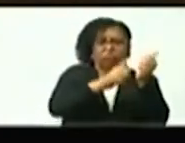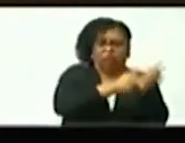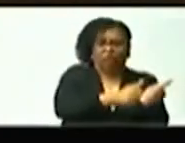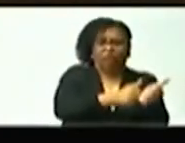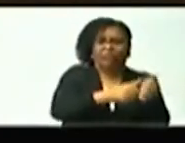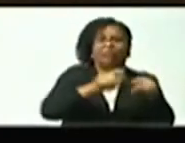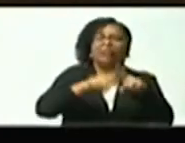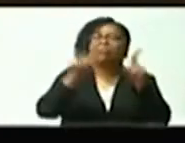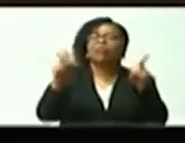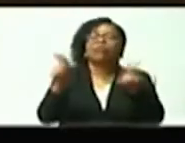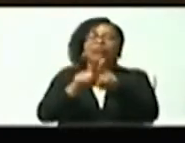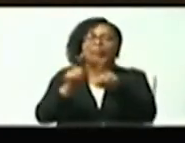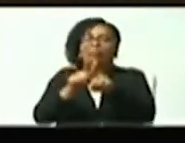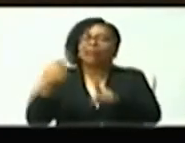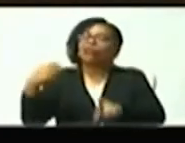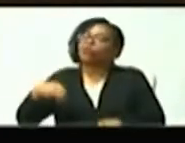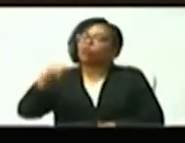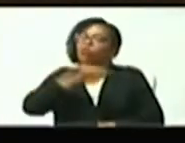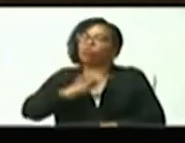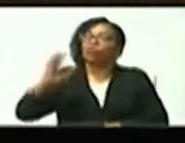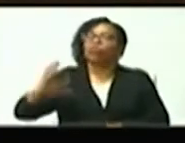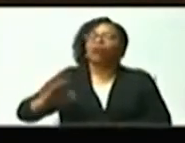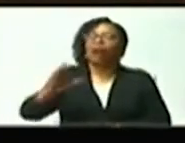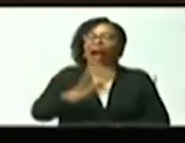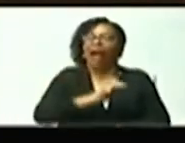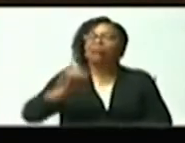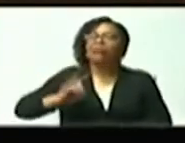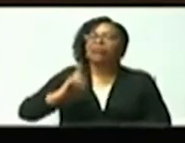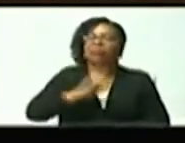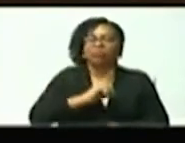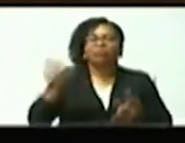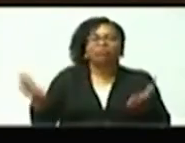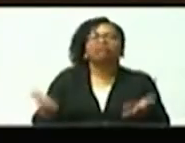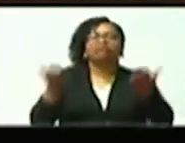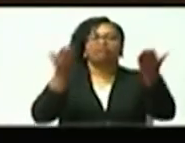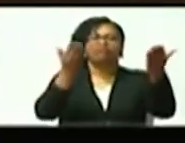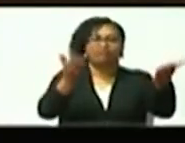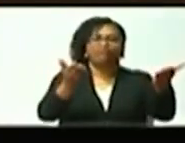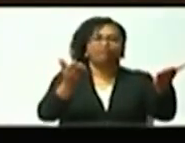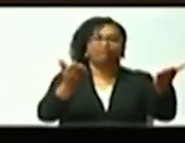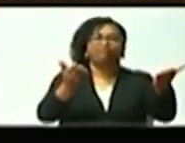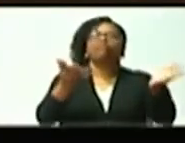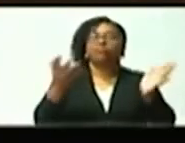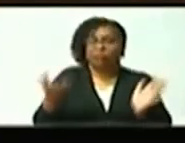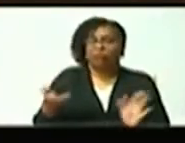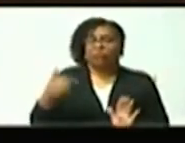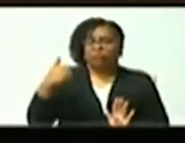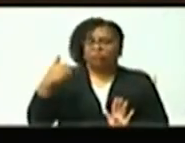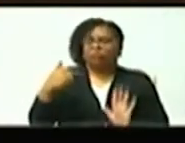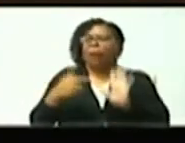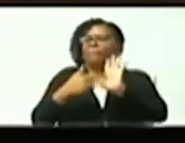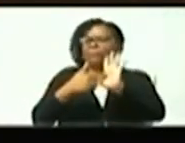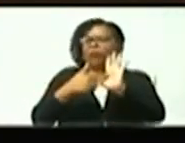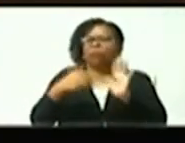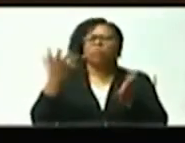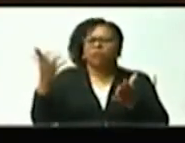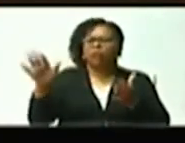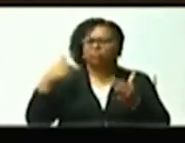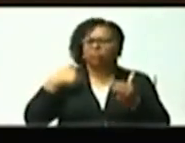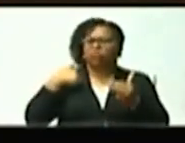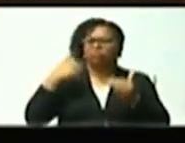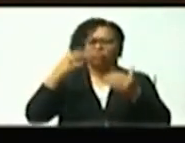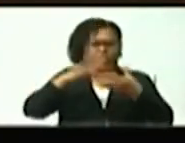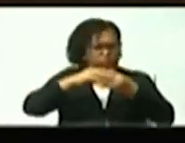creo que es extremadamente importante. Por ejemplo, y con esto concluyo, José Horacio, lo que